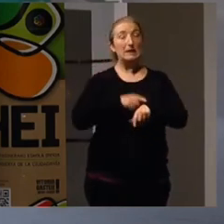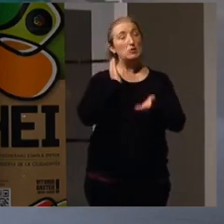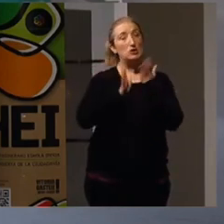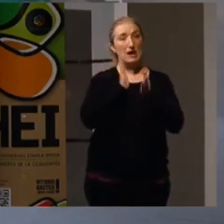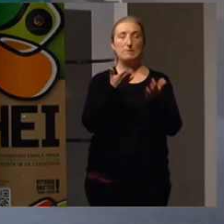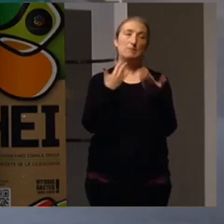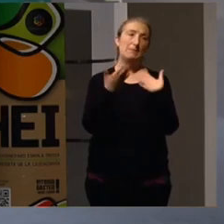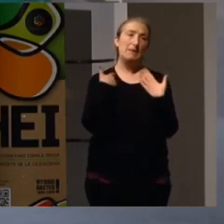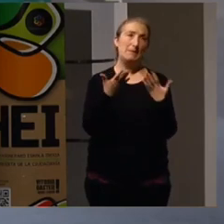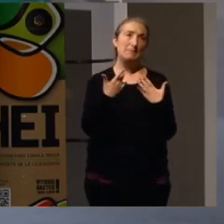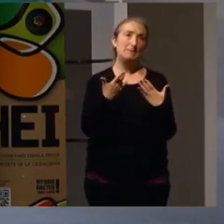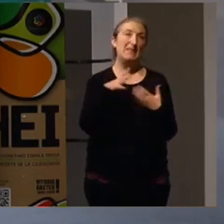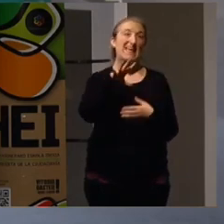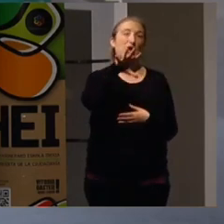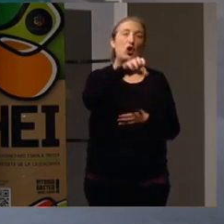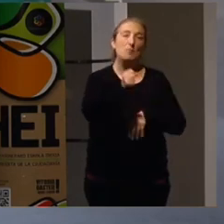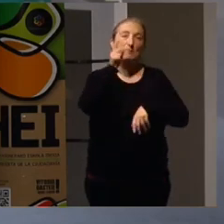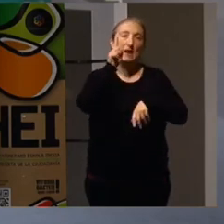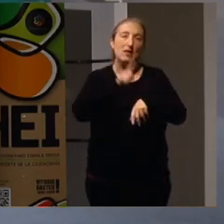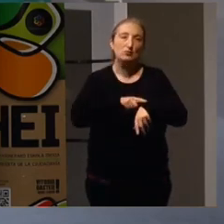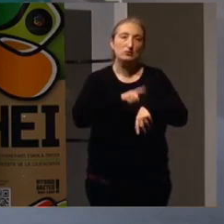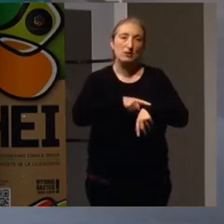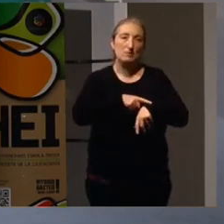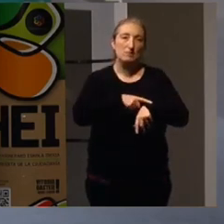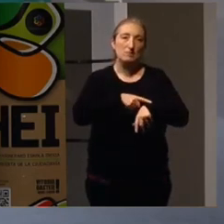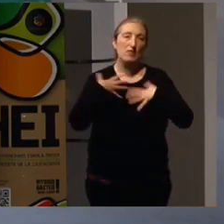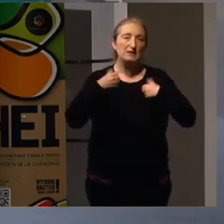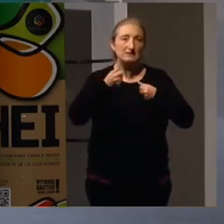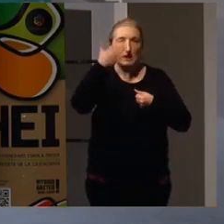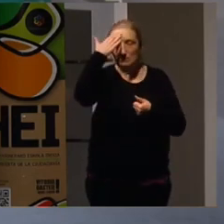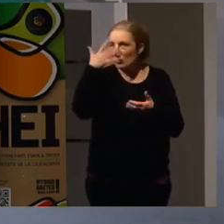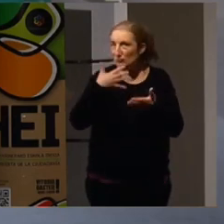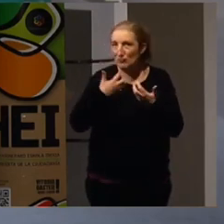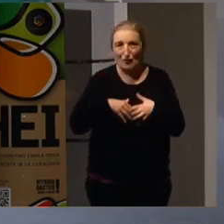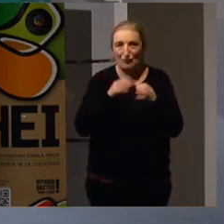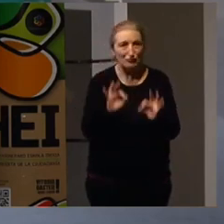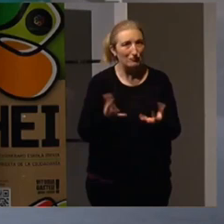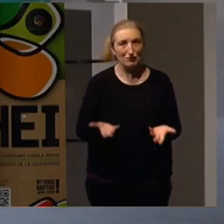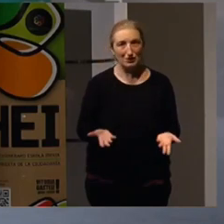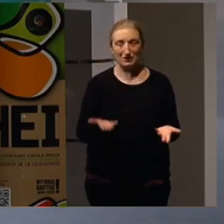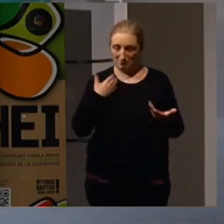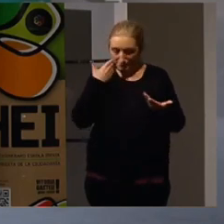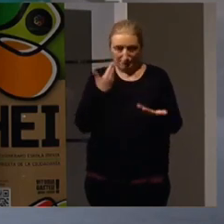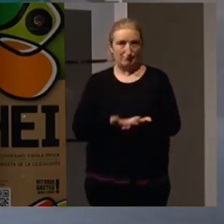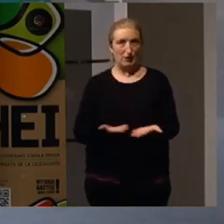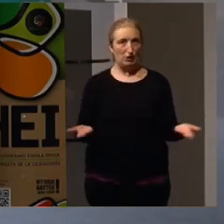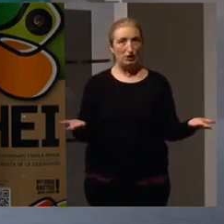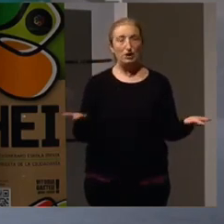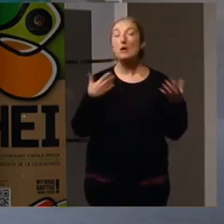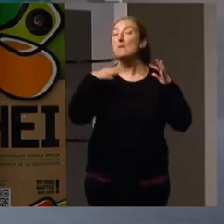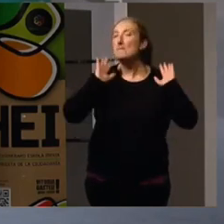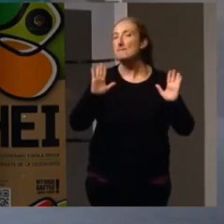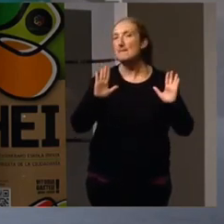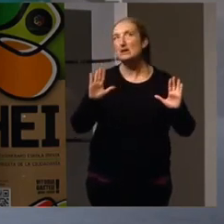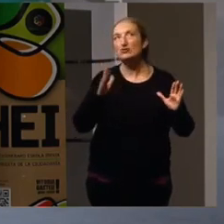un terapeuta, es como que me he comprado un rato de salud mental. No funciona así, ¿vale? Evidentemente. Pero de